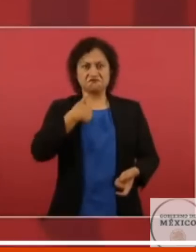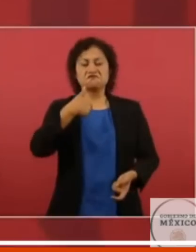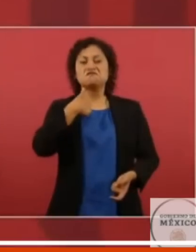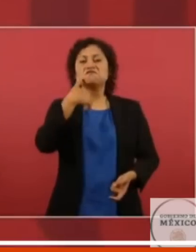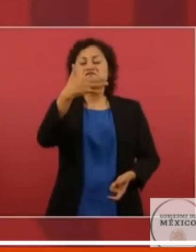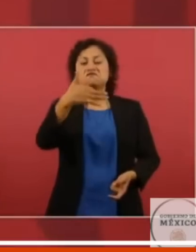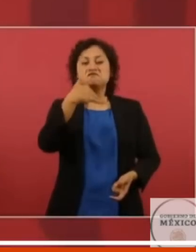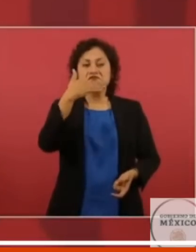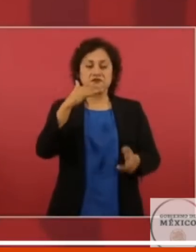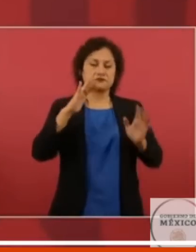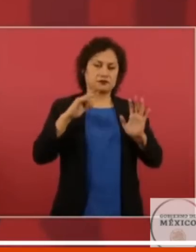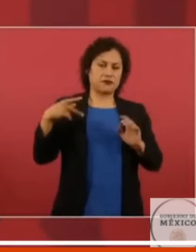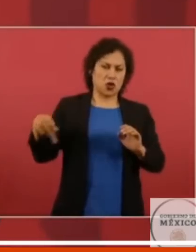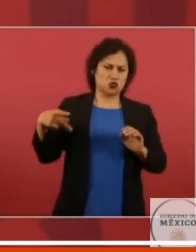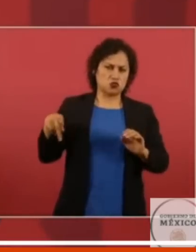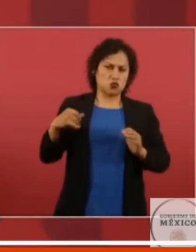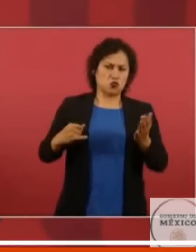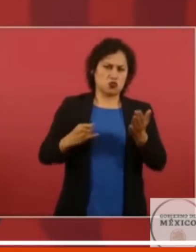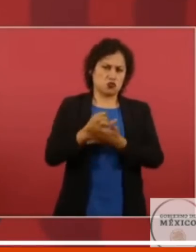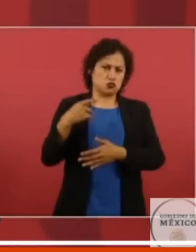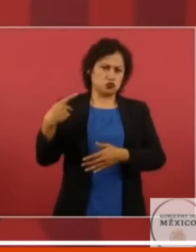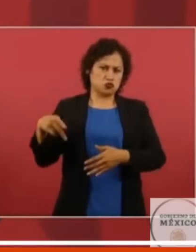a su estilo.